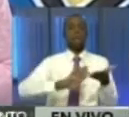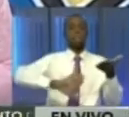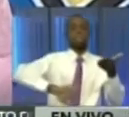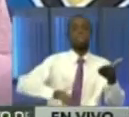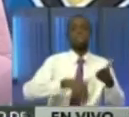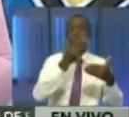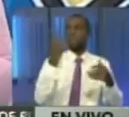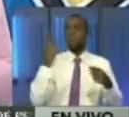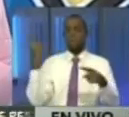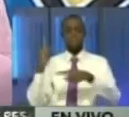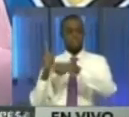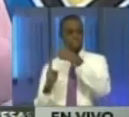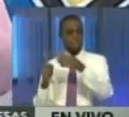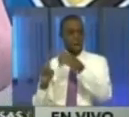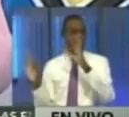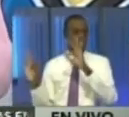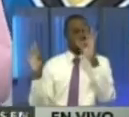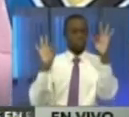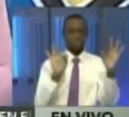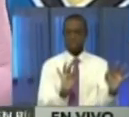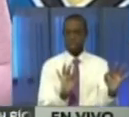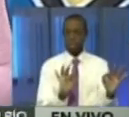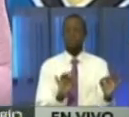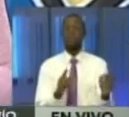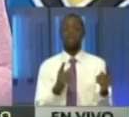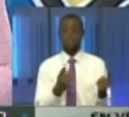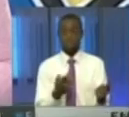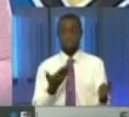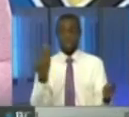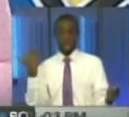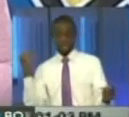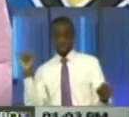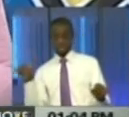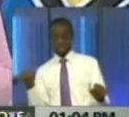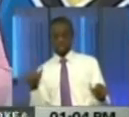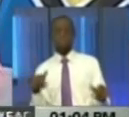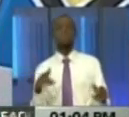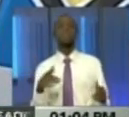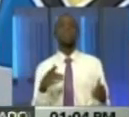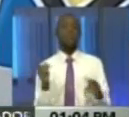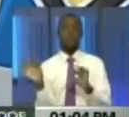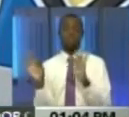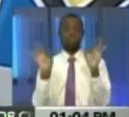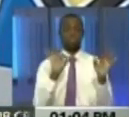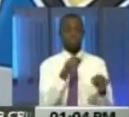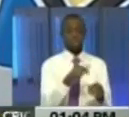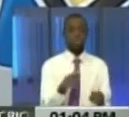esta revisión. Allí quedaron rechazadas, según estos criterios,